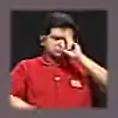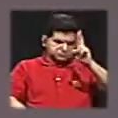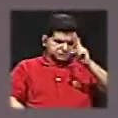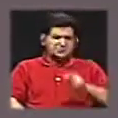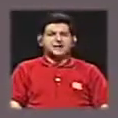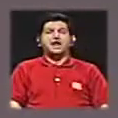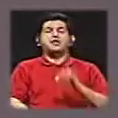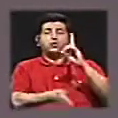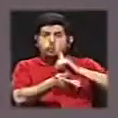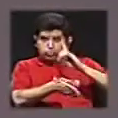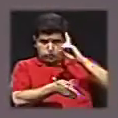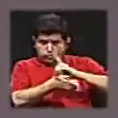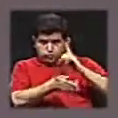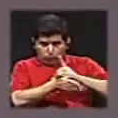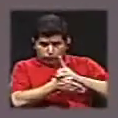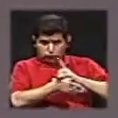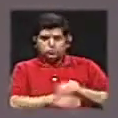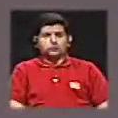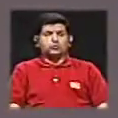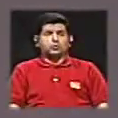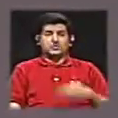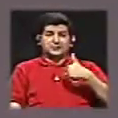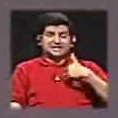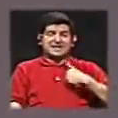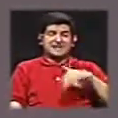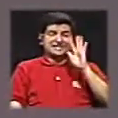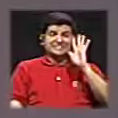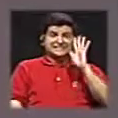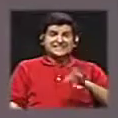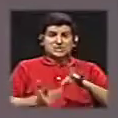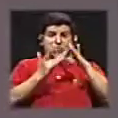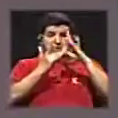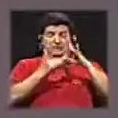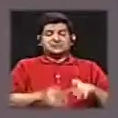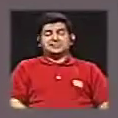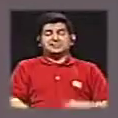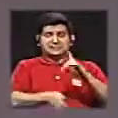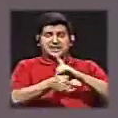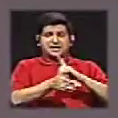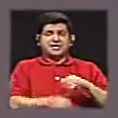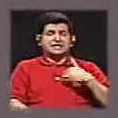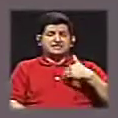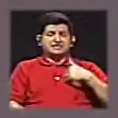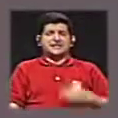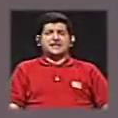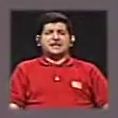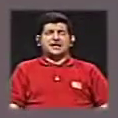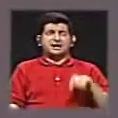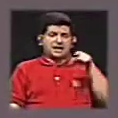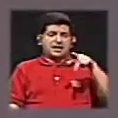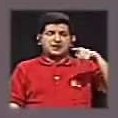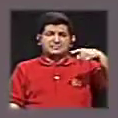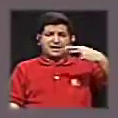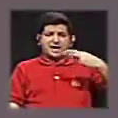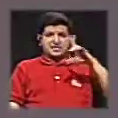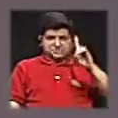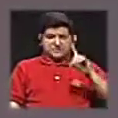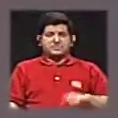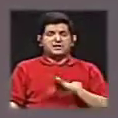un médico con 5 especialidades médicas, con un doctorado, un postdoctorado,